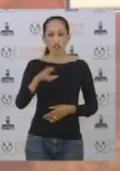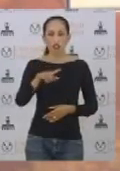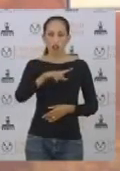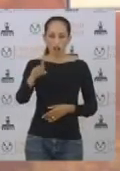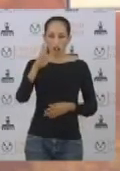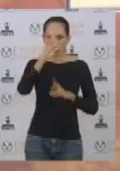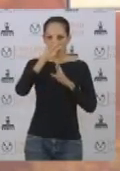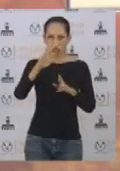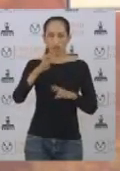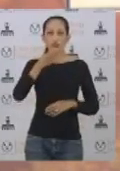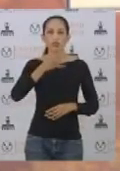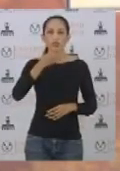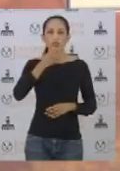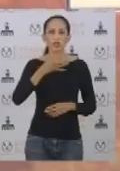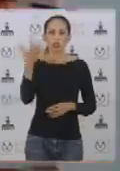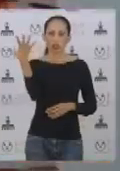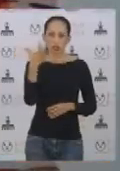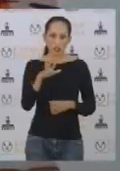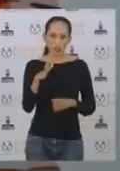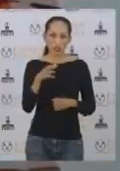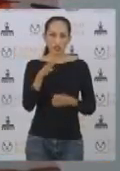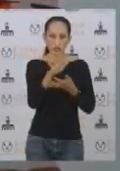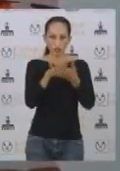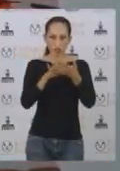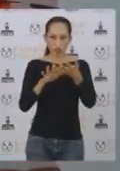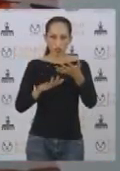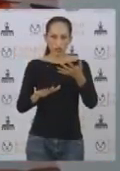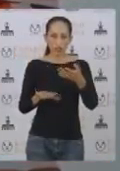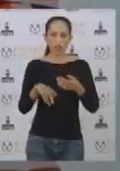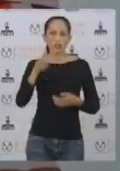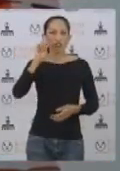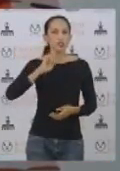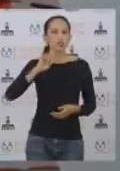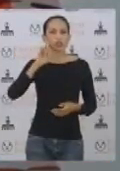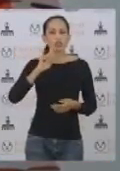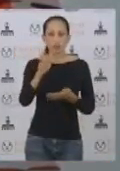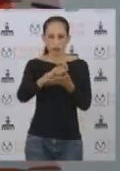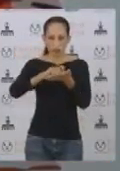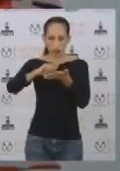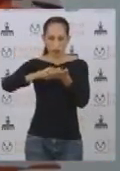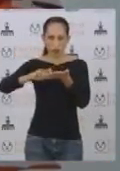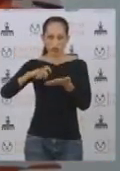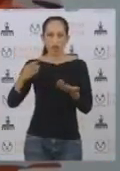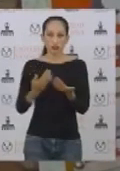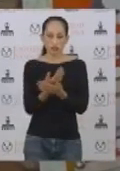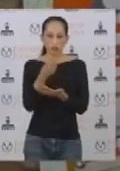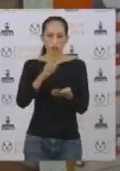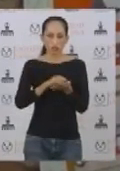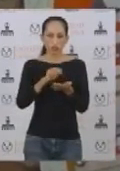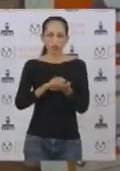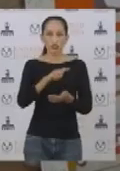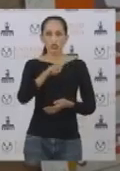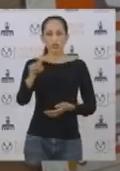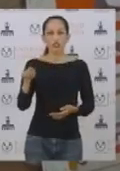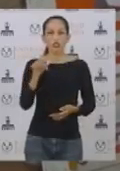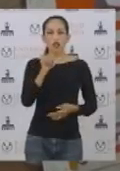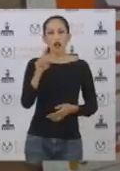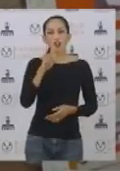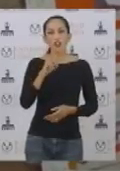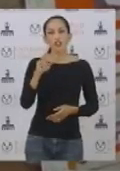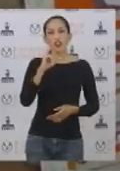marco del 10º Festival de la Lectura. Con un homenaje a la escritora tamaulipeca Altair Tejeda de Tamés, ya se tiene todo listo